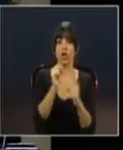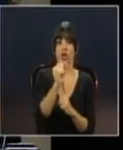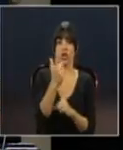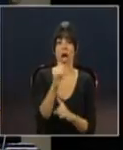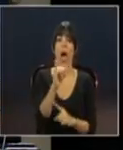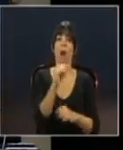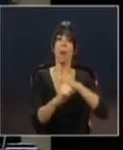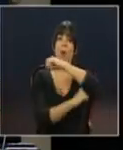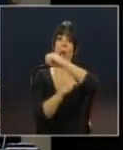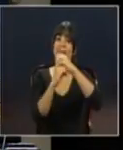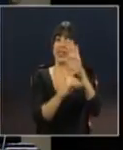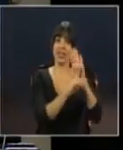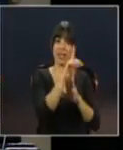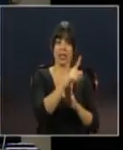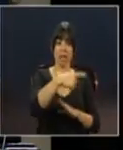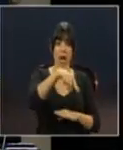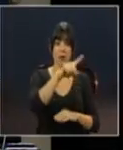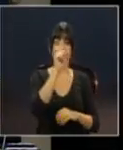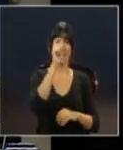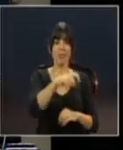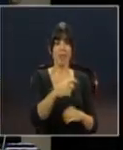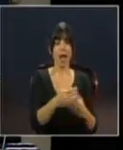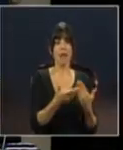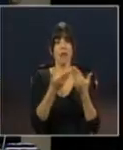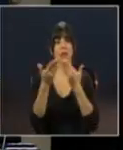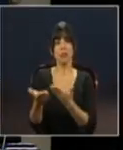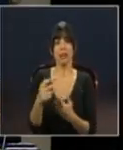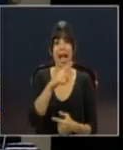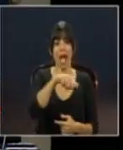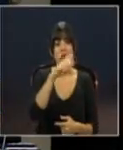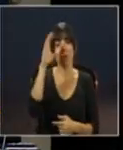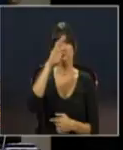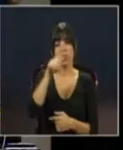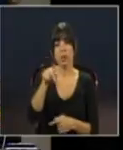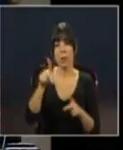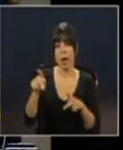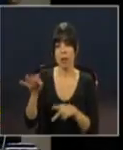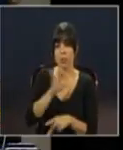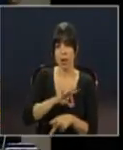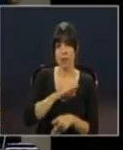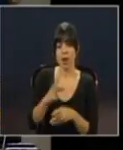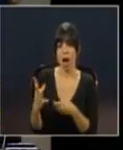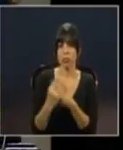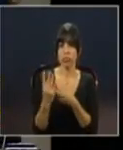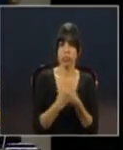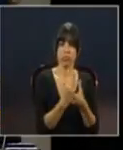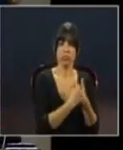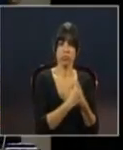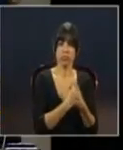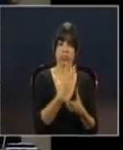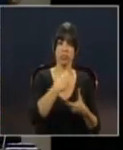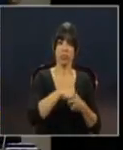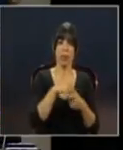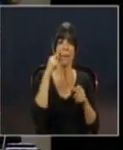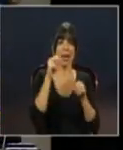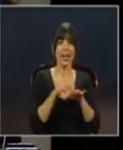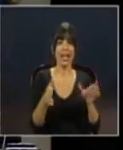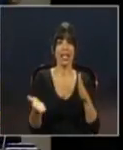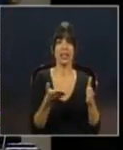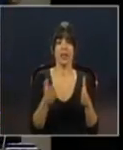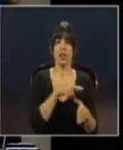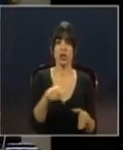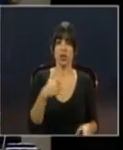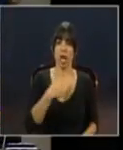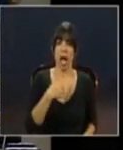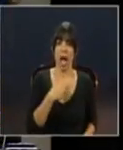al desarrollo, los cuales deben salir a buscar a sus beneficiarios con el fin de incorporarlos integralmente a la red de servicios